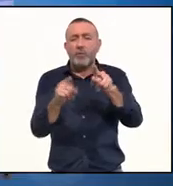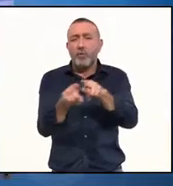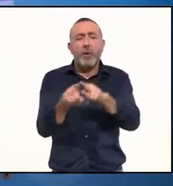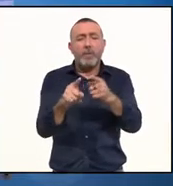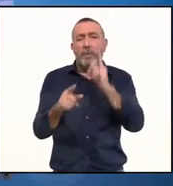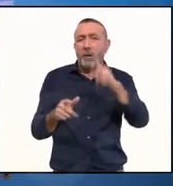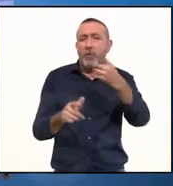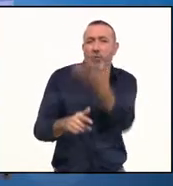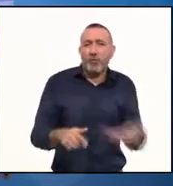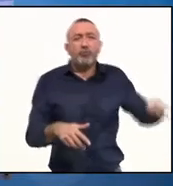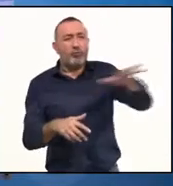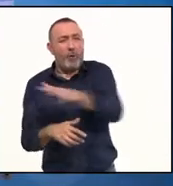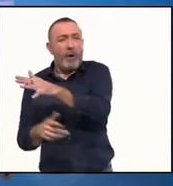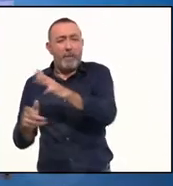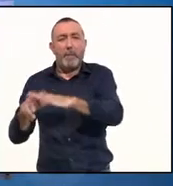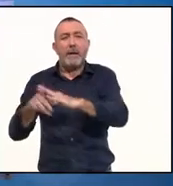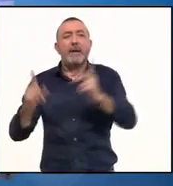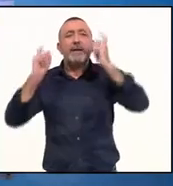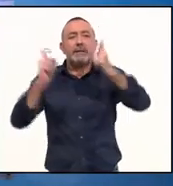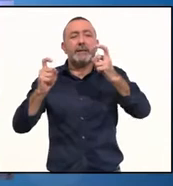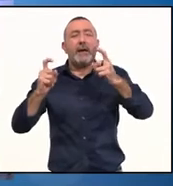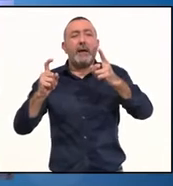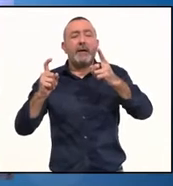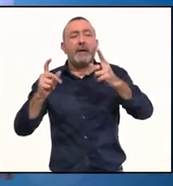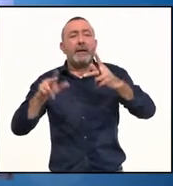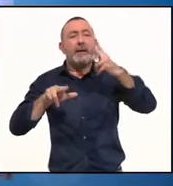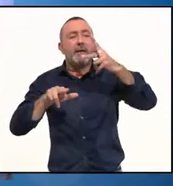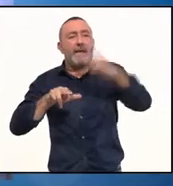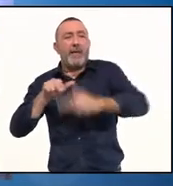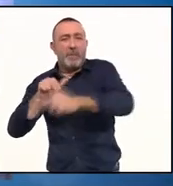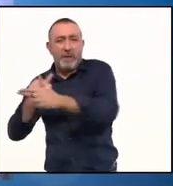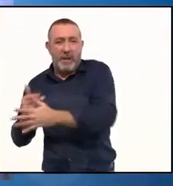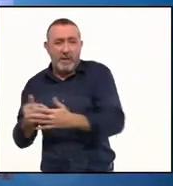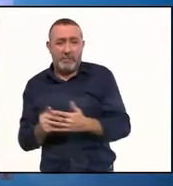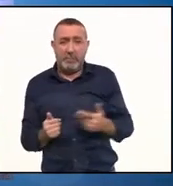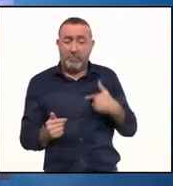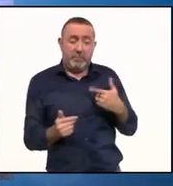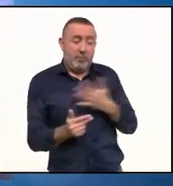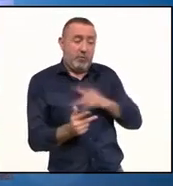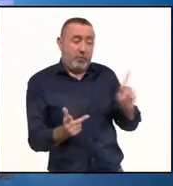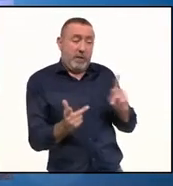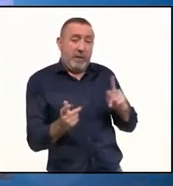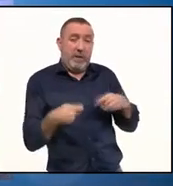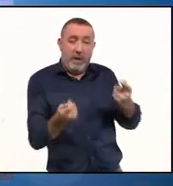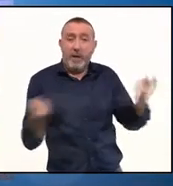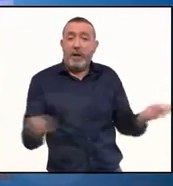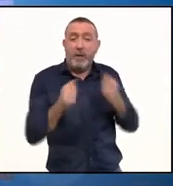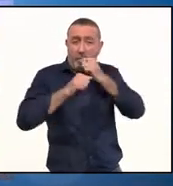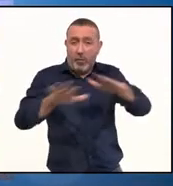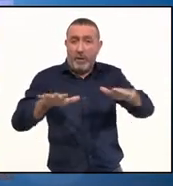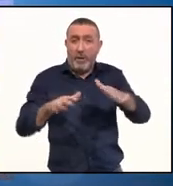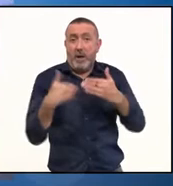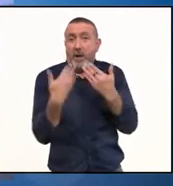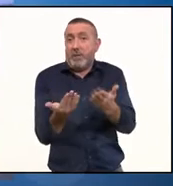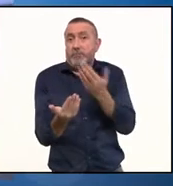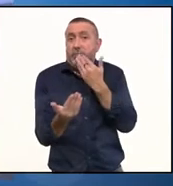como para intentar bueno por no darle mucha publicidad pero hay partidos que no sólo hay un partido que no está